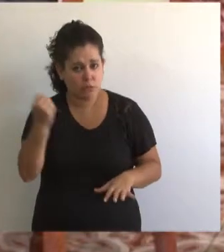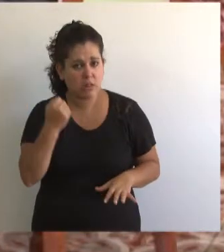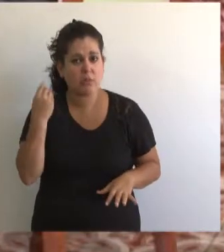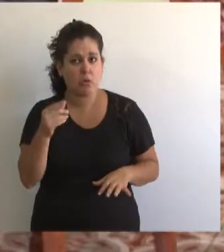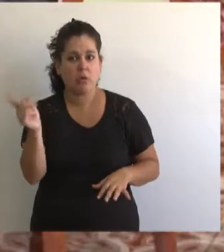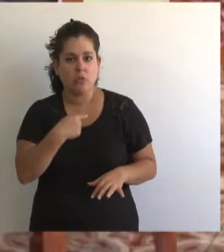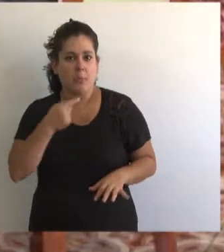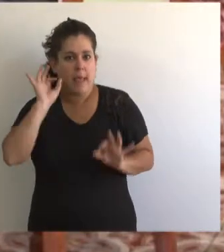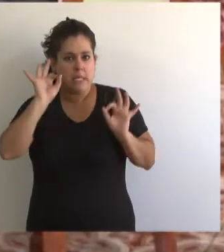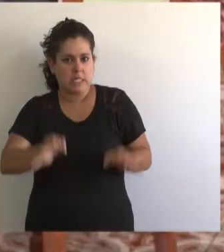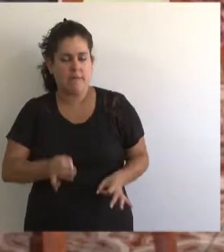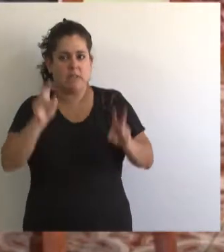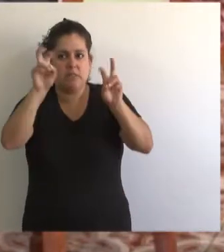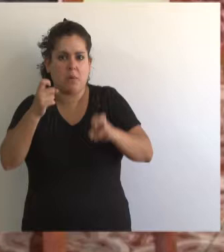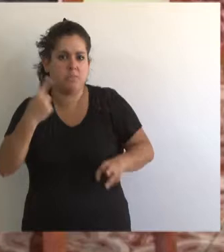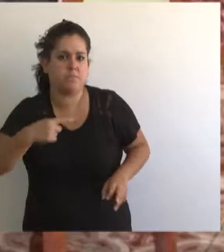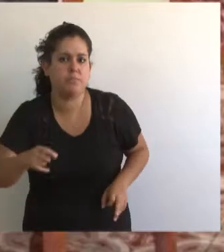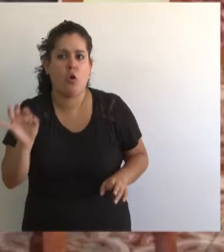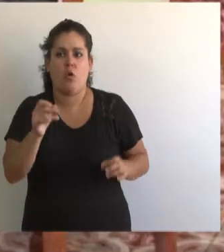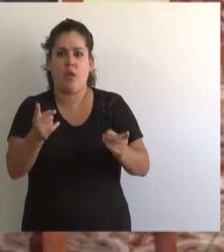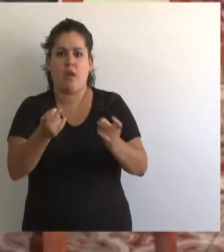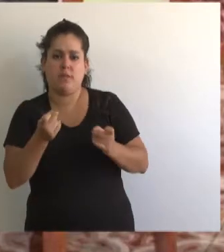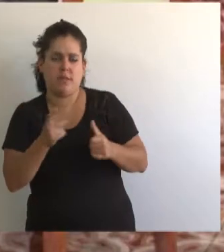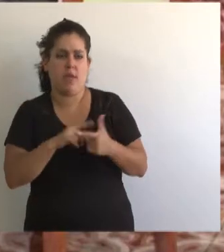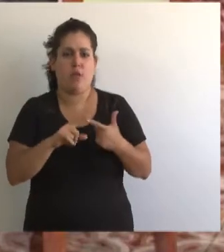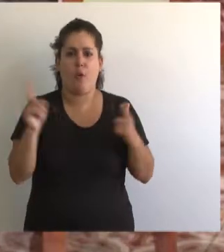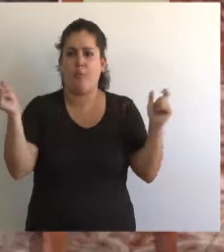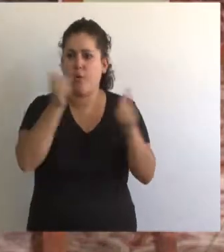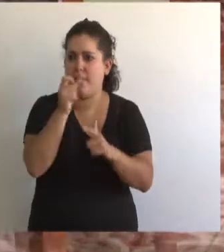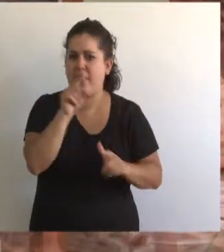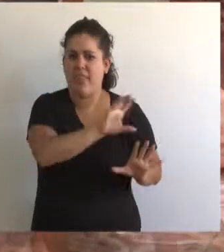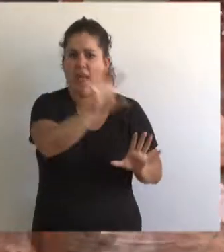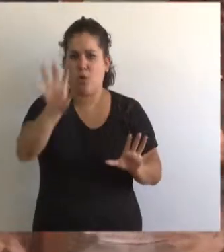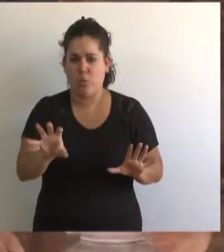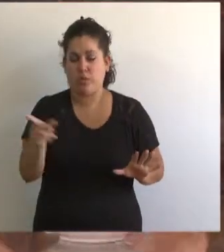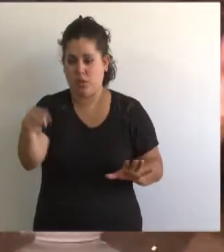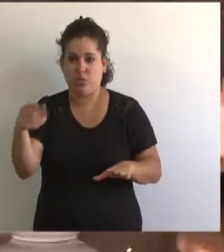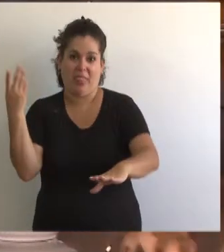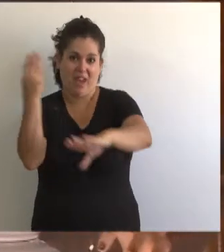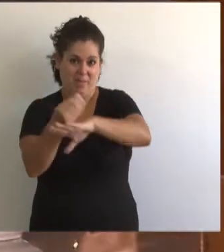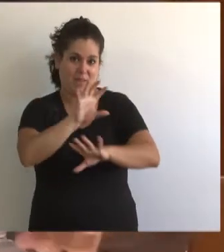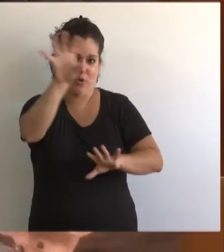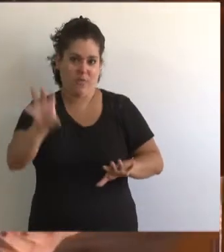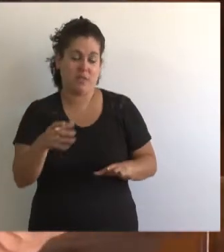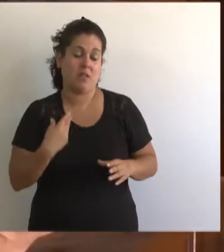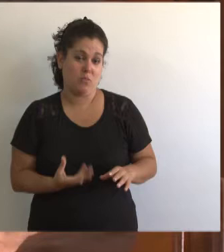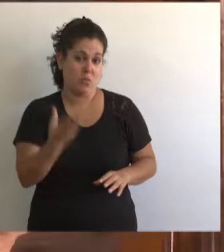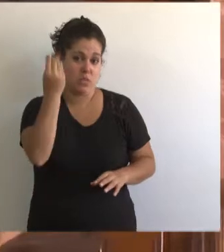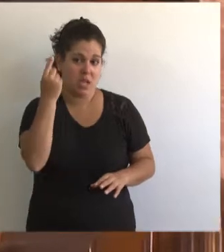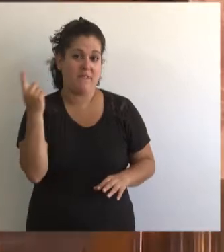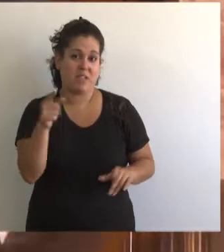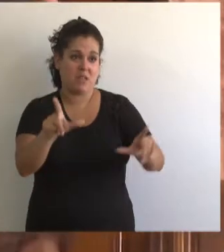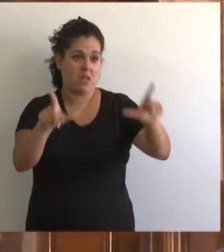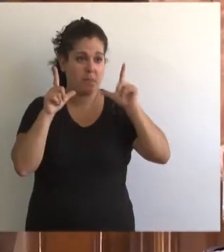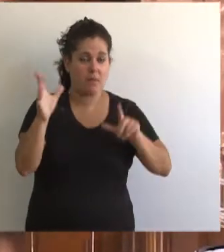porque además nos permiten adentrarnos en la problemática o las necesidades de cada provincia, ¿no es cierto?, que ustedes terminan representando, que a